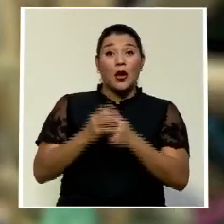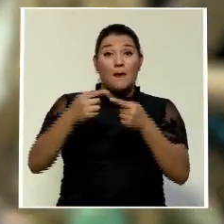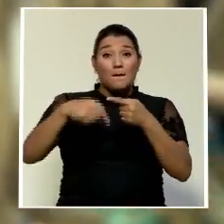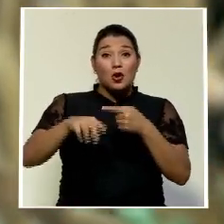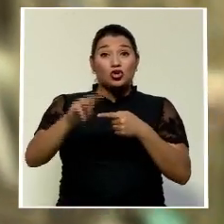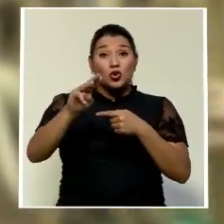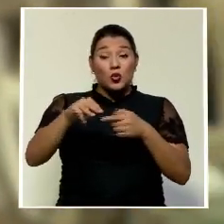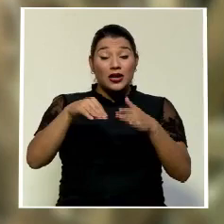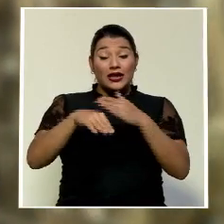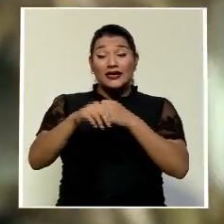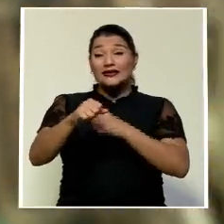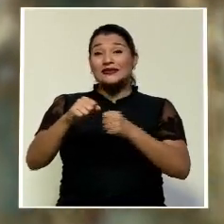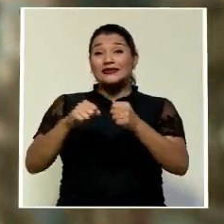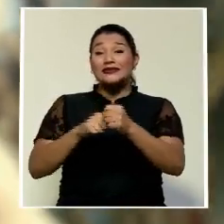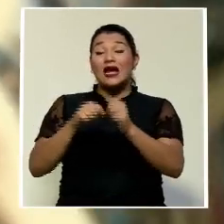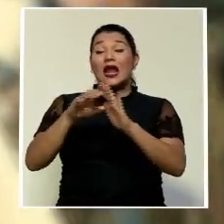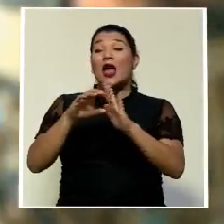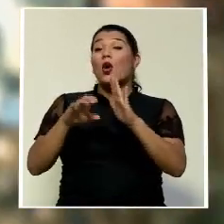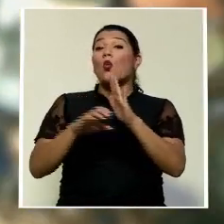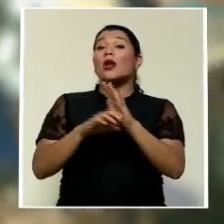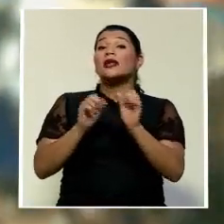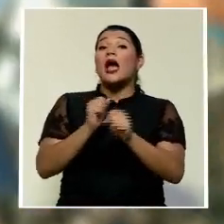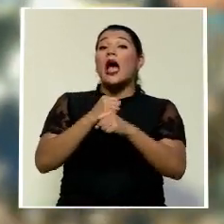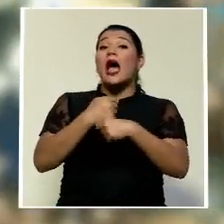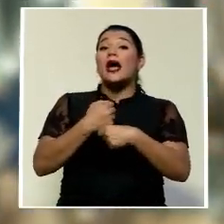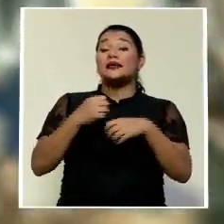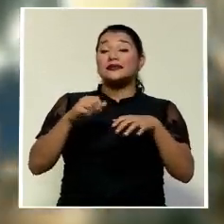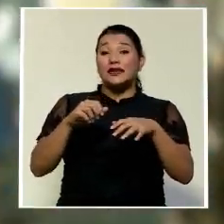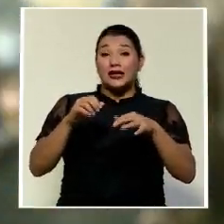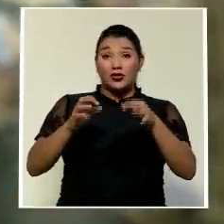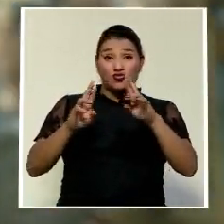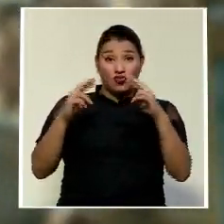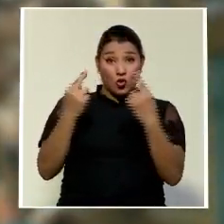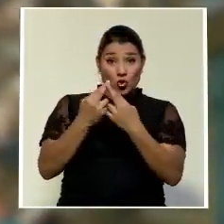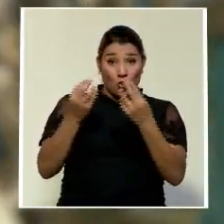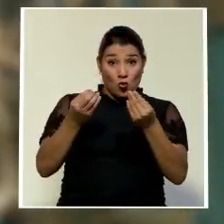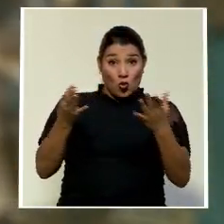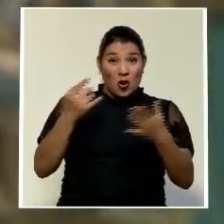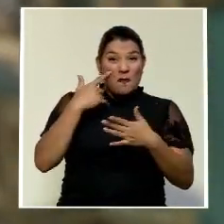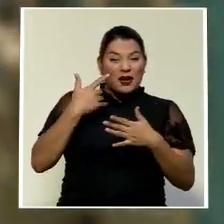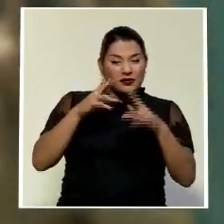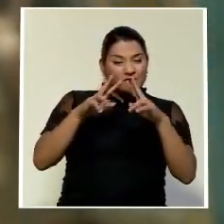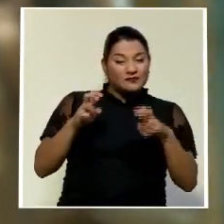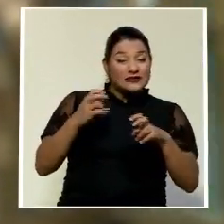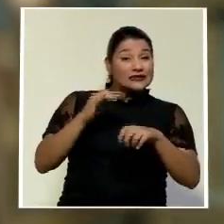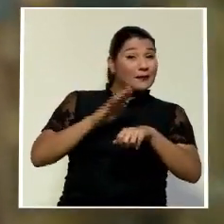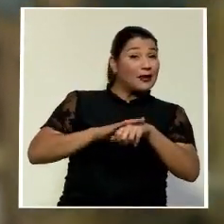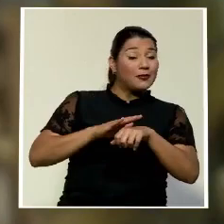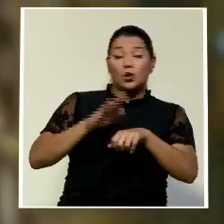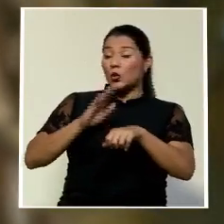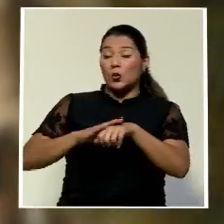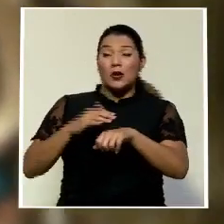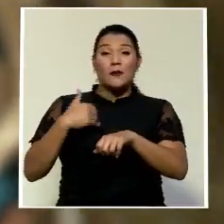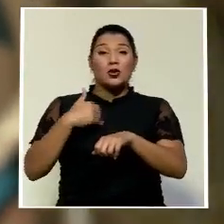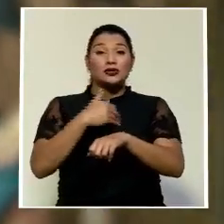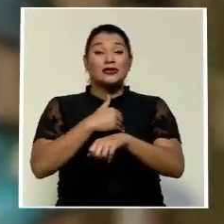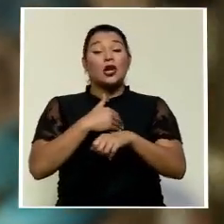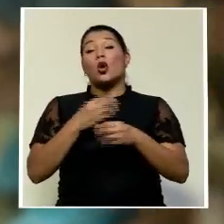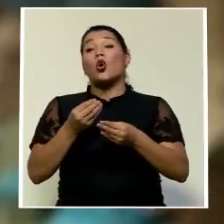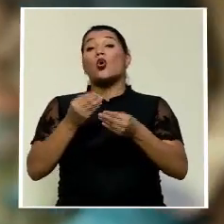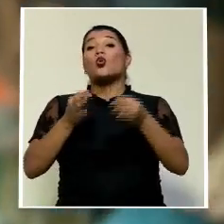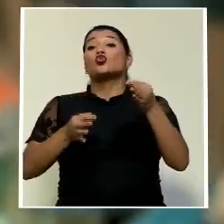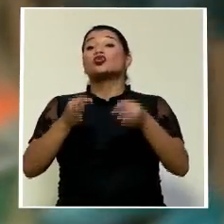martes en la Sala Constitucional se realizará una audiencia pública para definir si se le permite o no al Ministerio de Justicia utilizar algunos espacios para